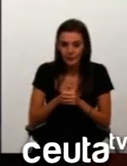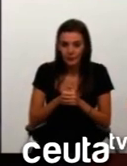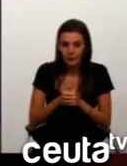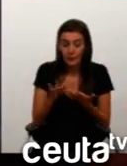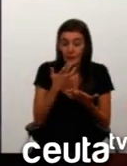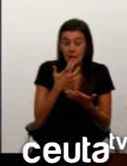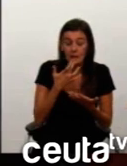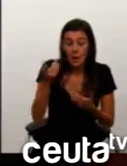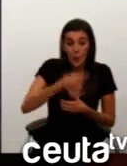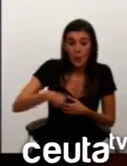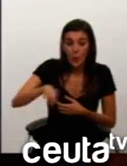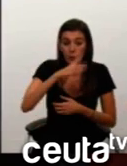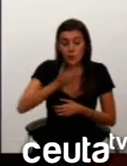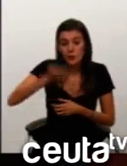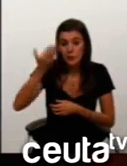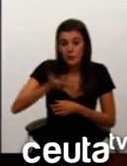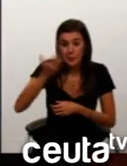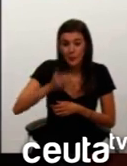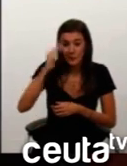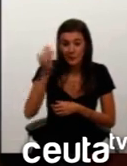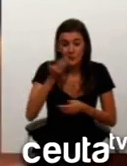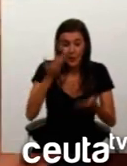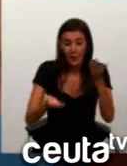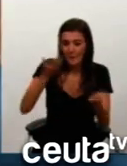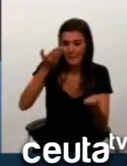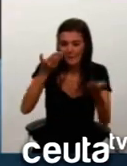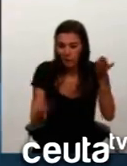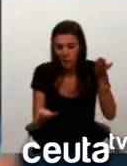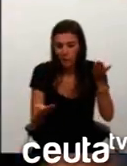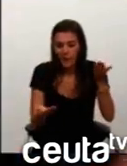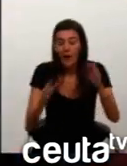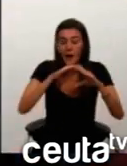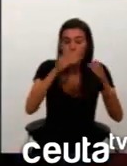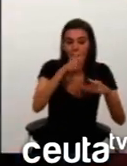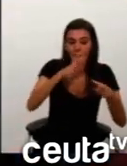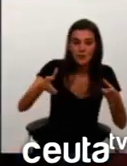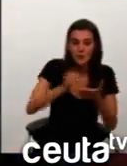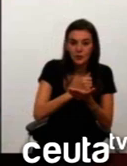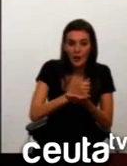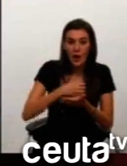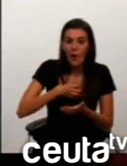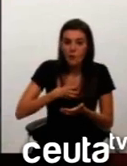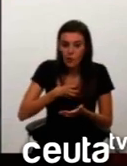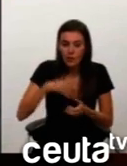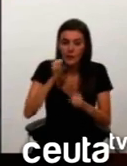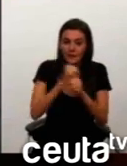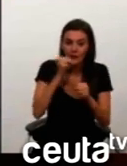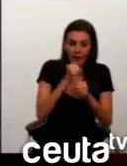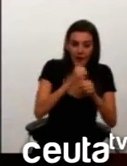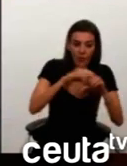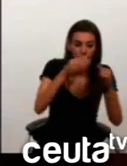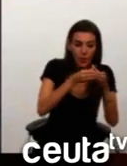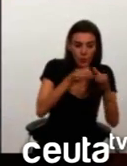Van a causar ustedes un importante agravio comparativo entre todas las personas que prestan esas funciones de asesoramiento a los distintos